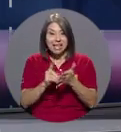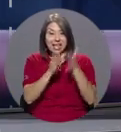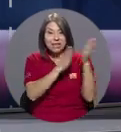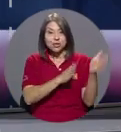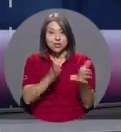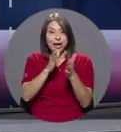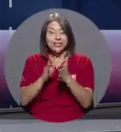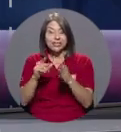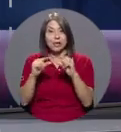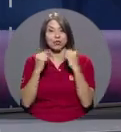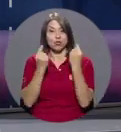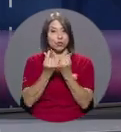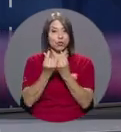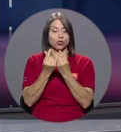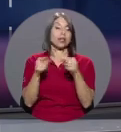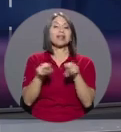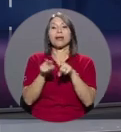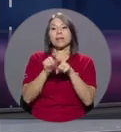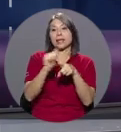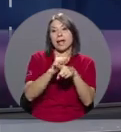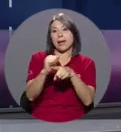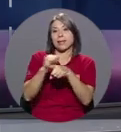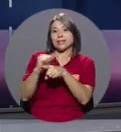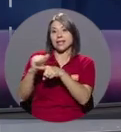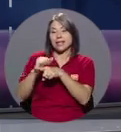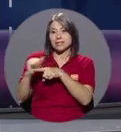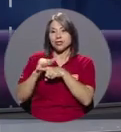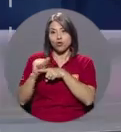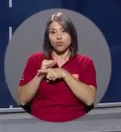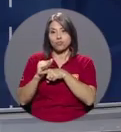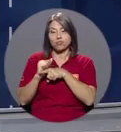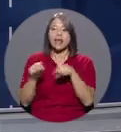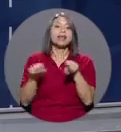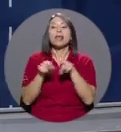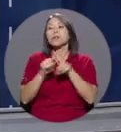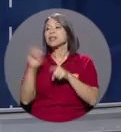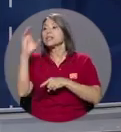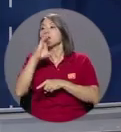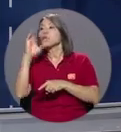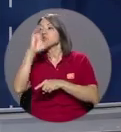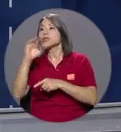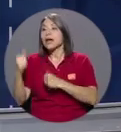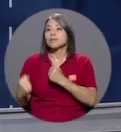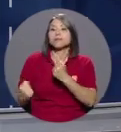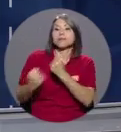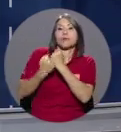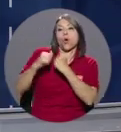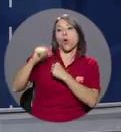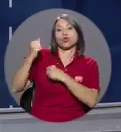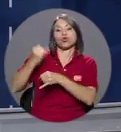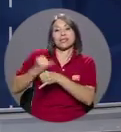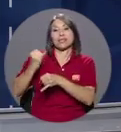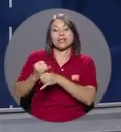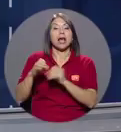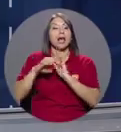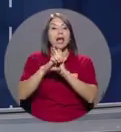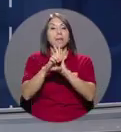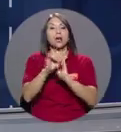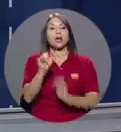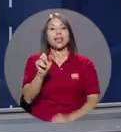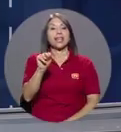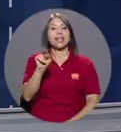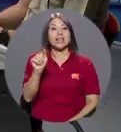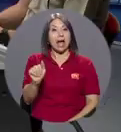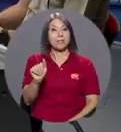grupos. Técnicamente se les da capacitación y se consigue capacitación de otros entes, por ejemplo el INA, que ahorita